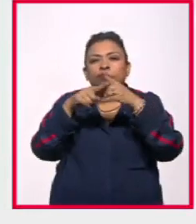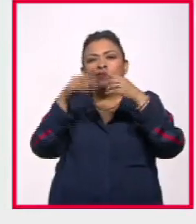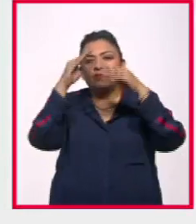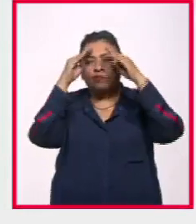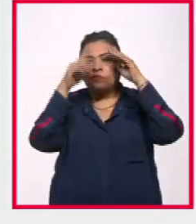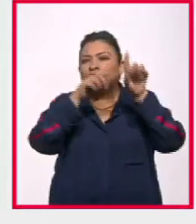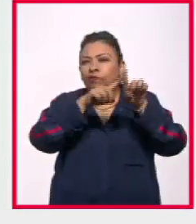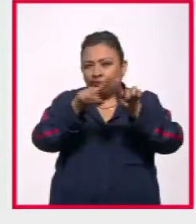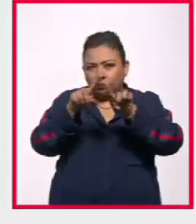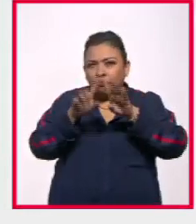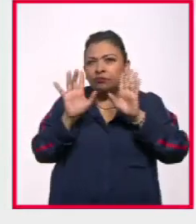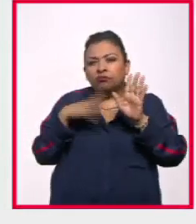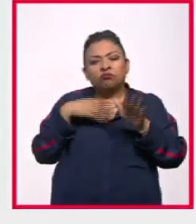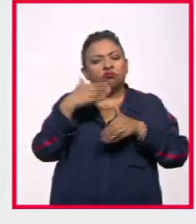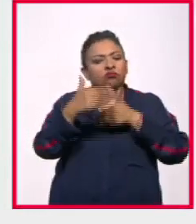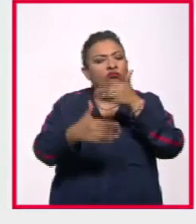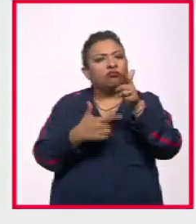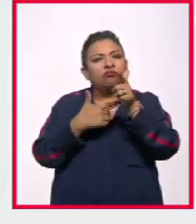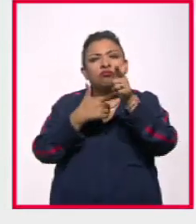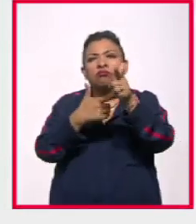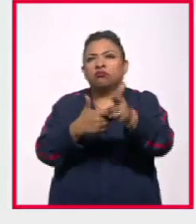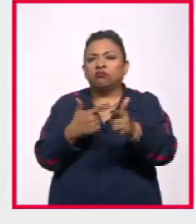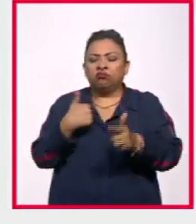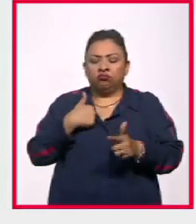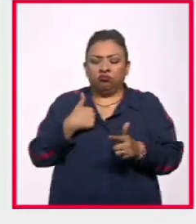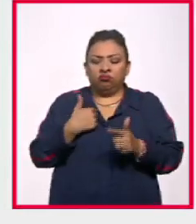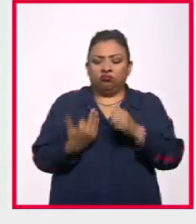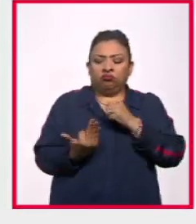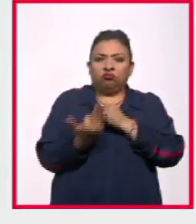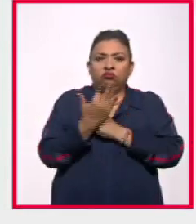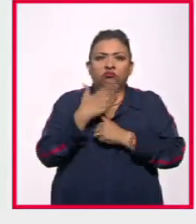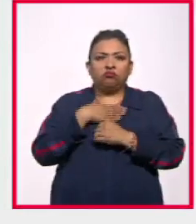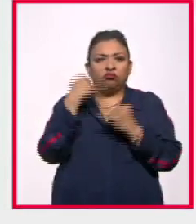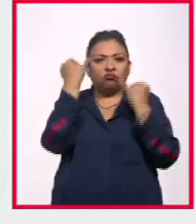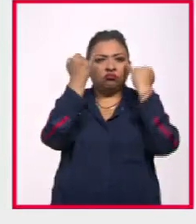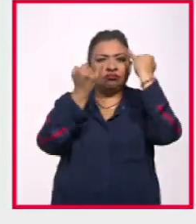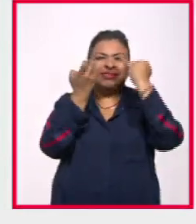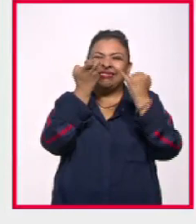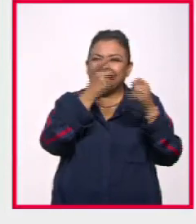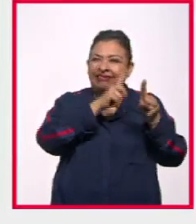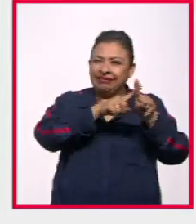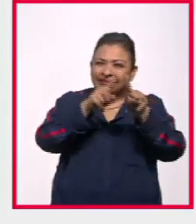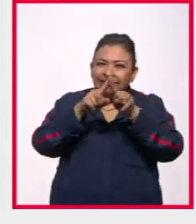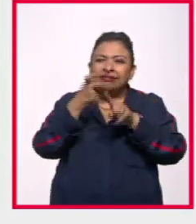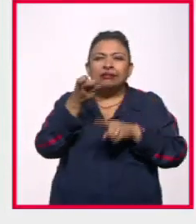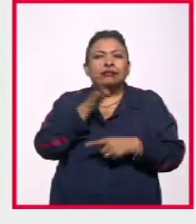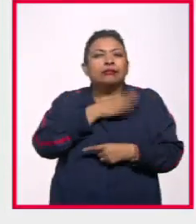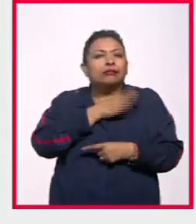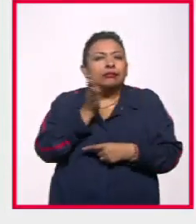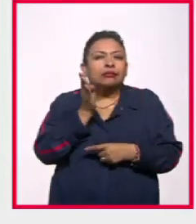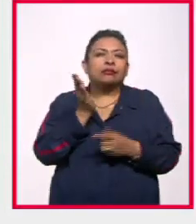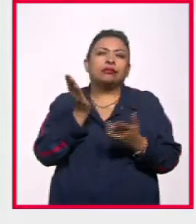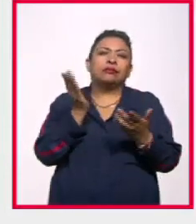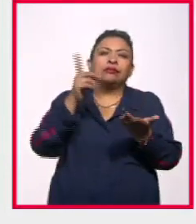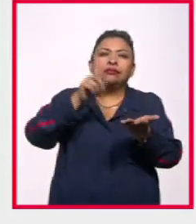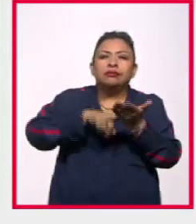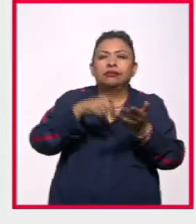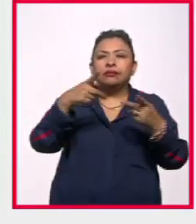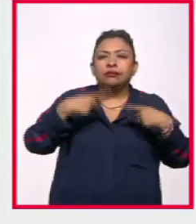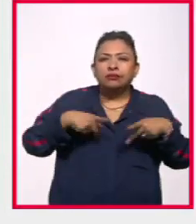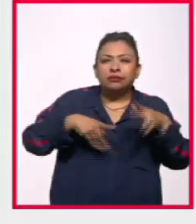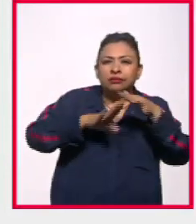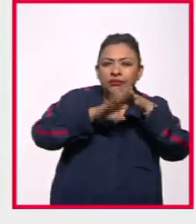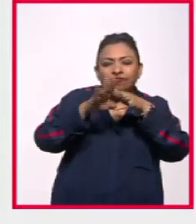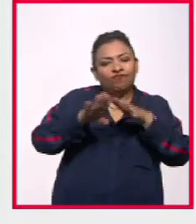diferentes cosas, y seguir manteniéndose firme en los suyos, ¿no? Es esa diversidad, esa generosidad que tienen los